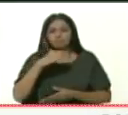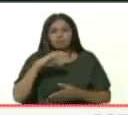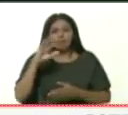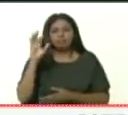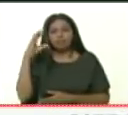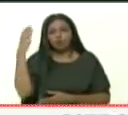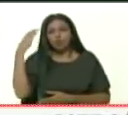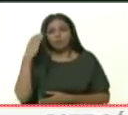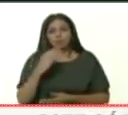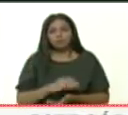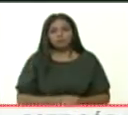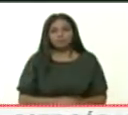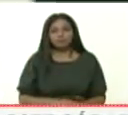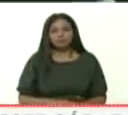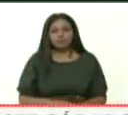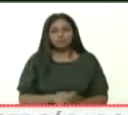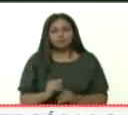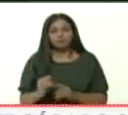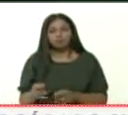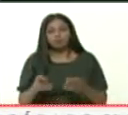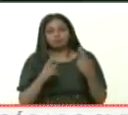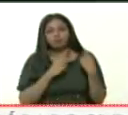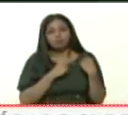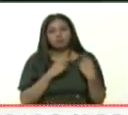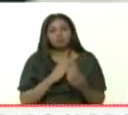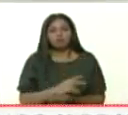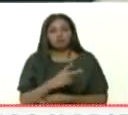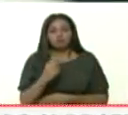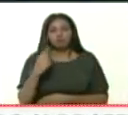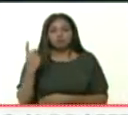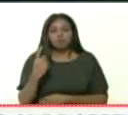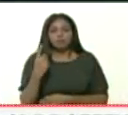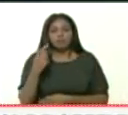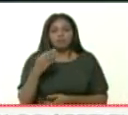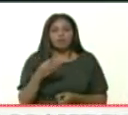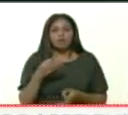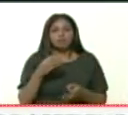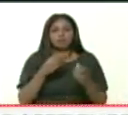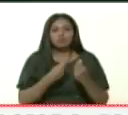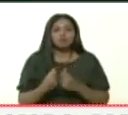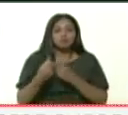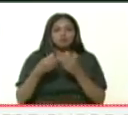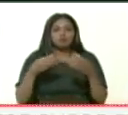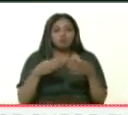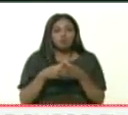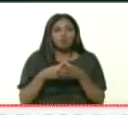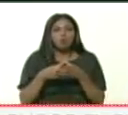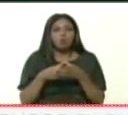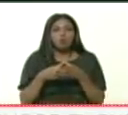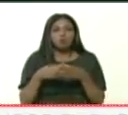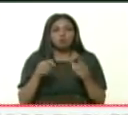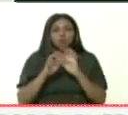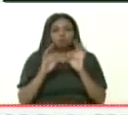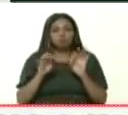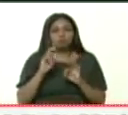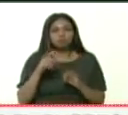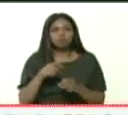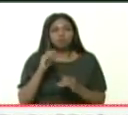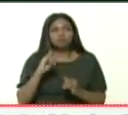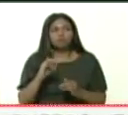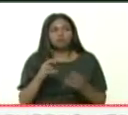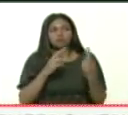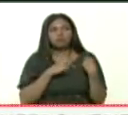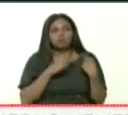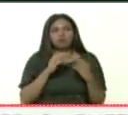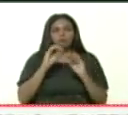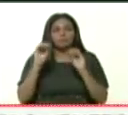la banda de Los Rastrojos, y era el encargado no solamente de las finanzas de la banda Los Rastrojos, sino que era el encargado